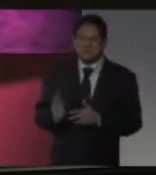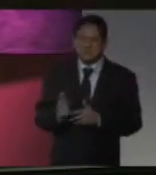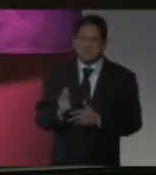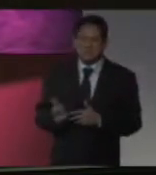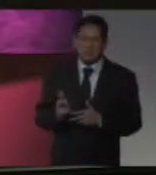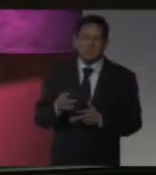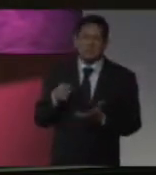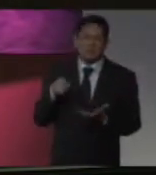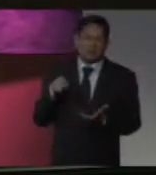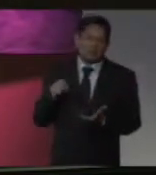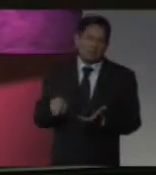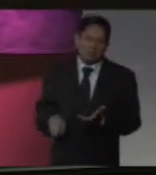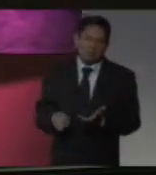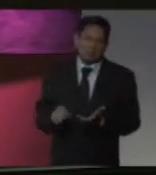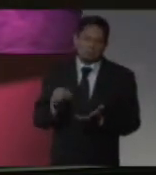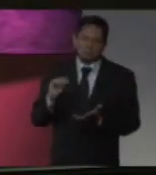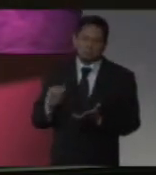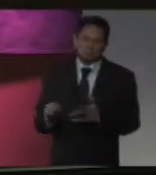shop que hagan